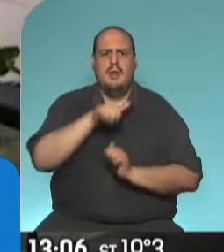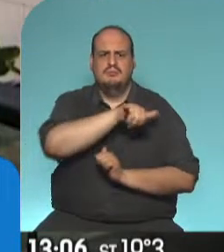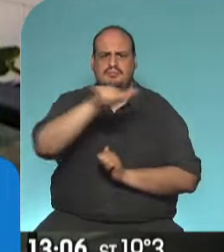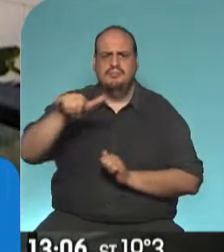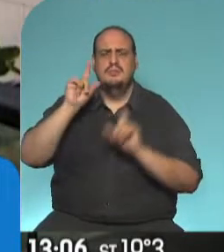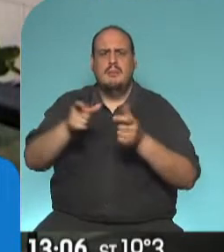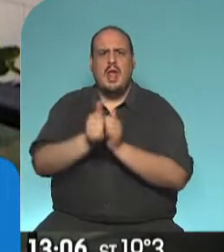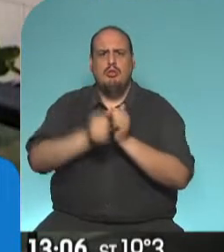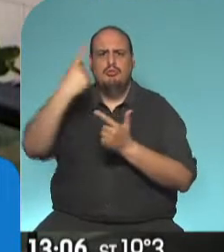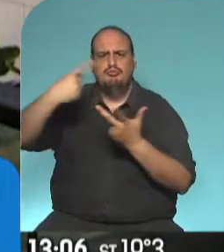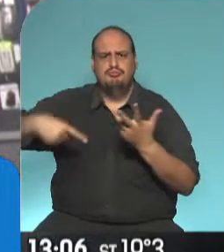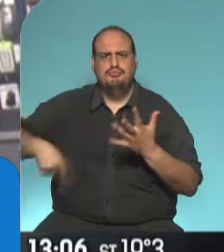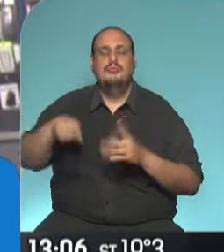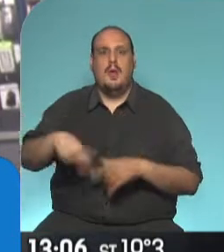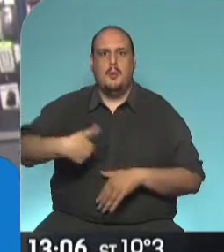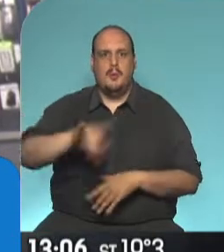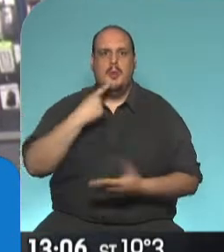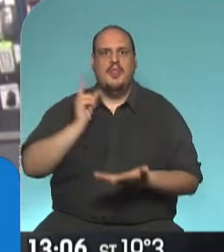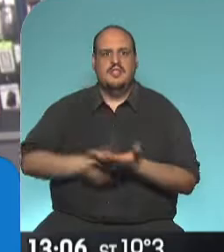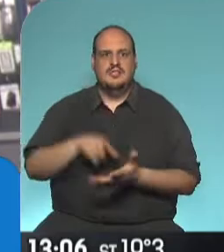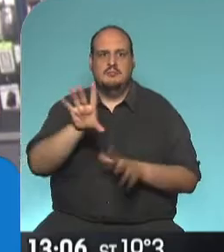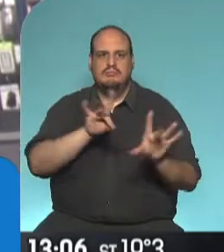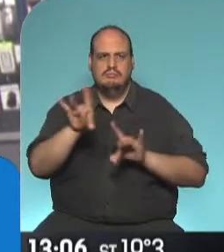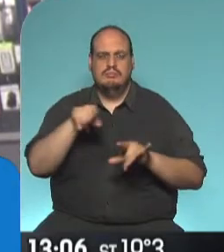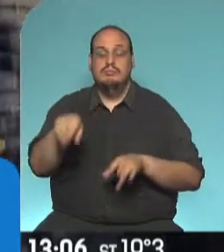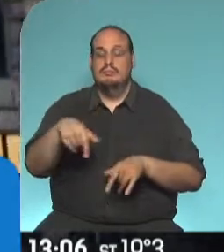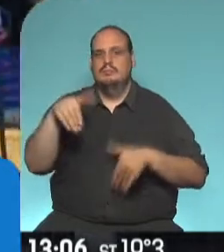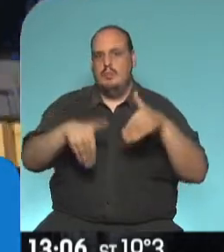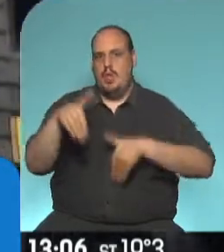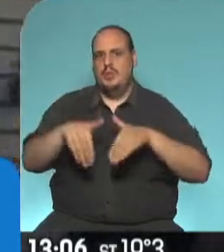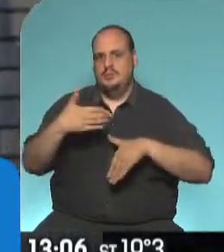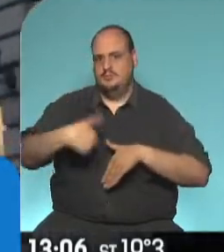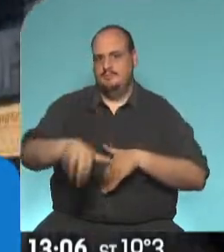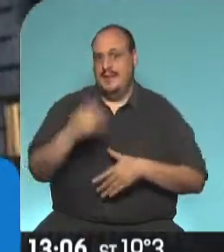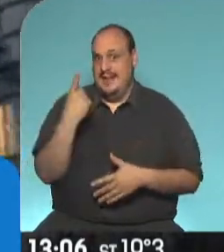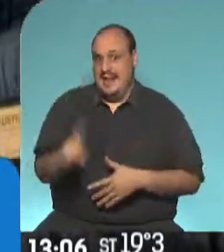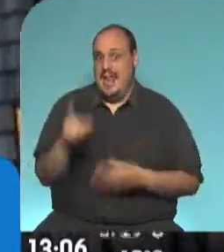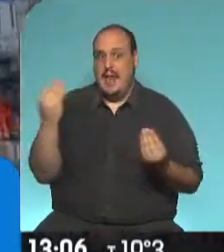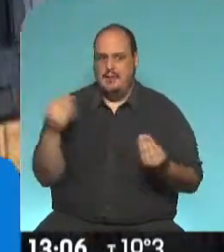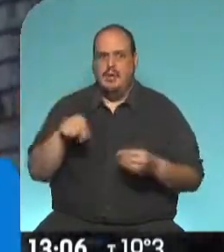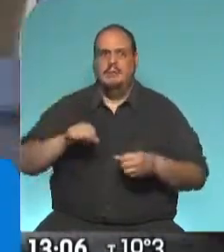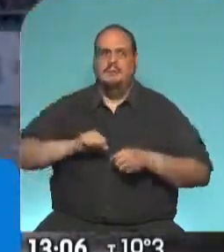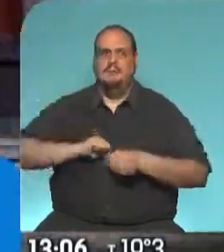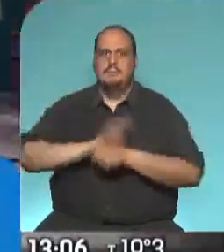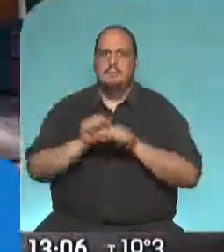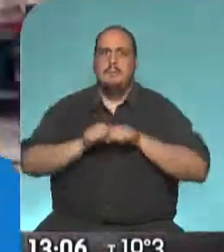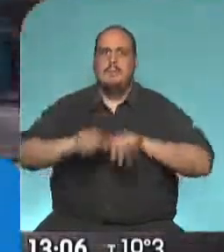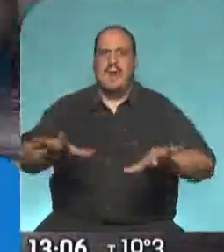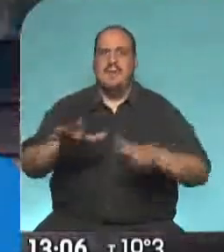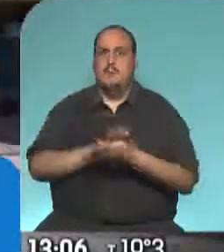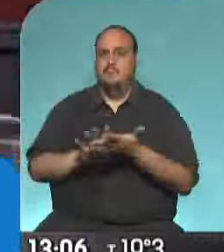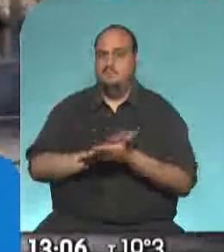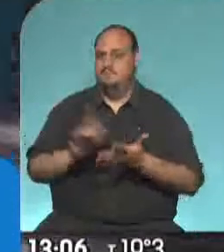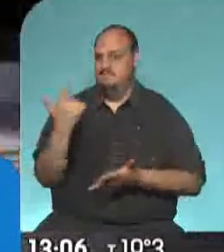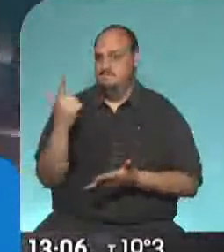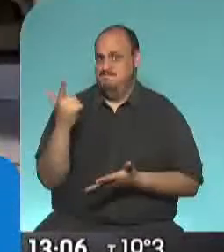estados clave, donde se decidirán unas elecciones presidenciales atípicas en medio de una pandemia que está lejos de haber sido superada,